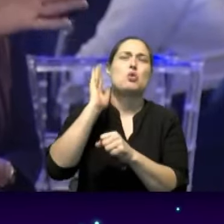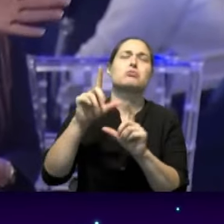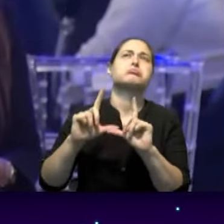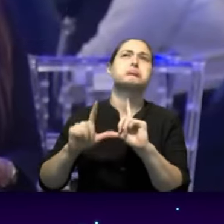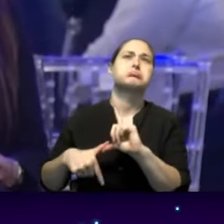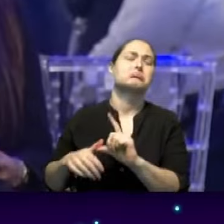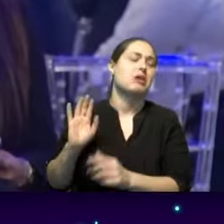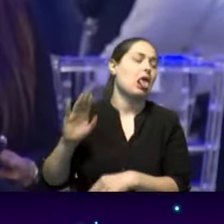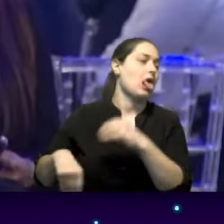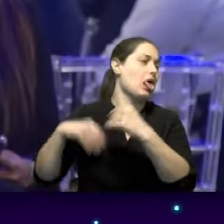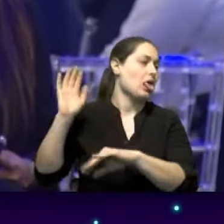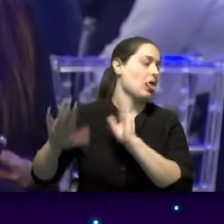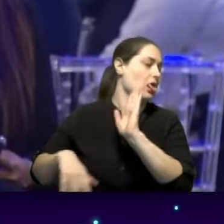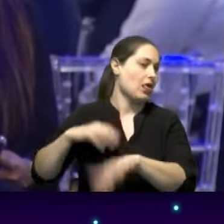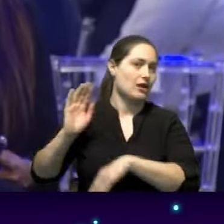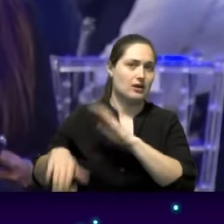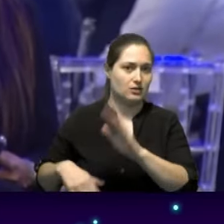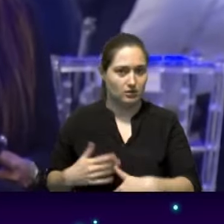acumulándose